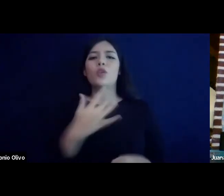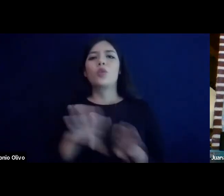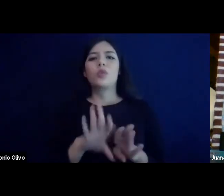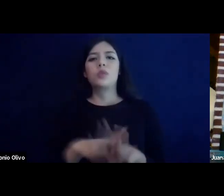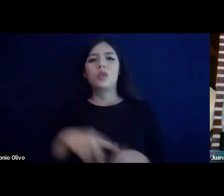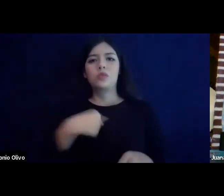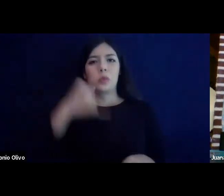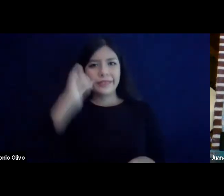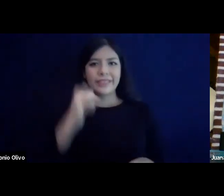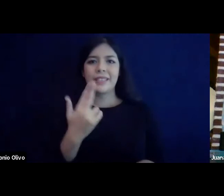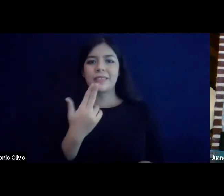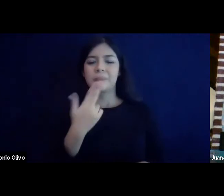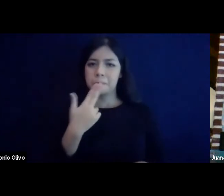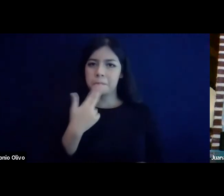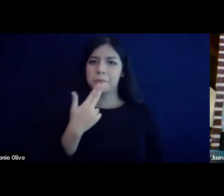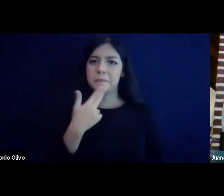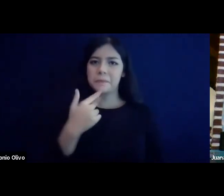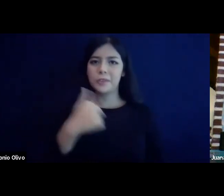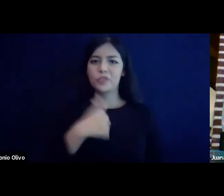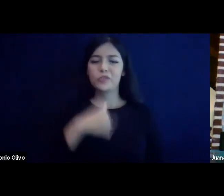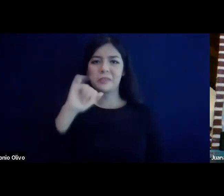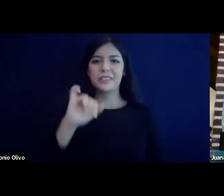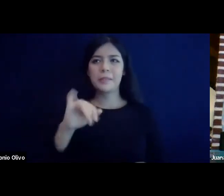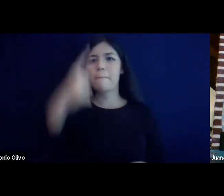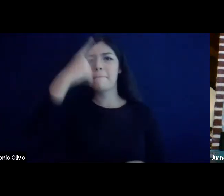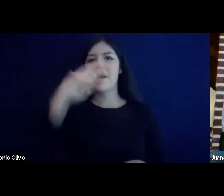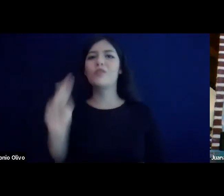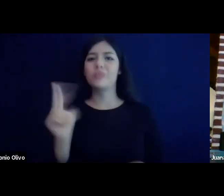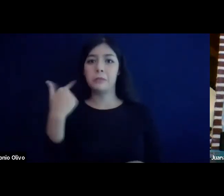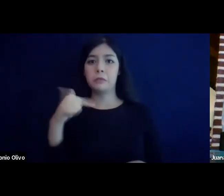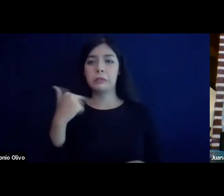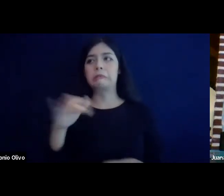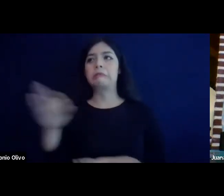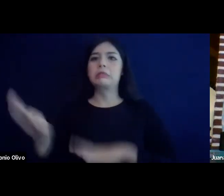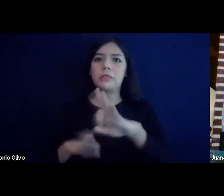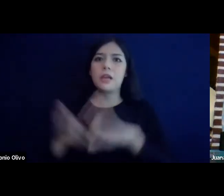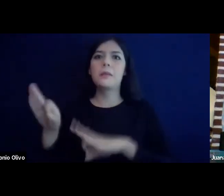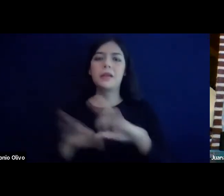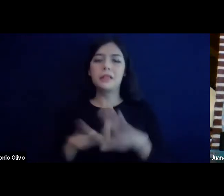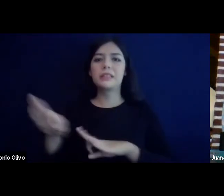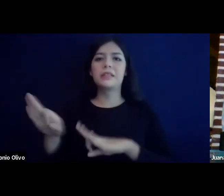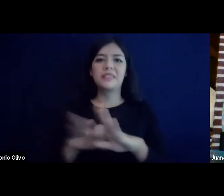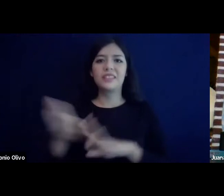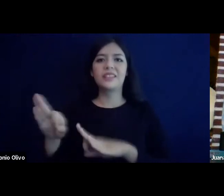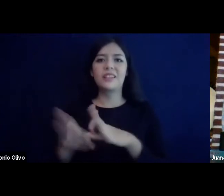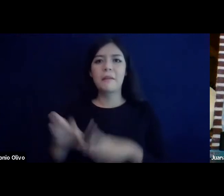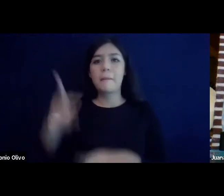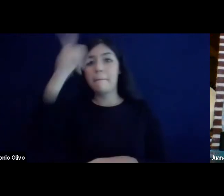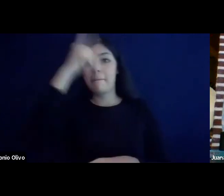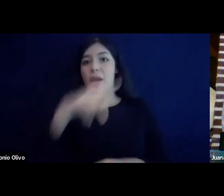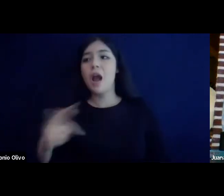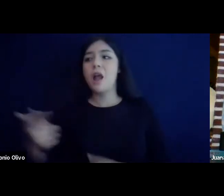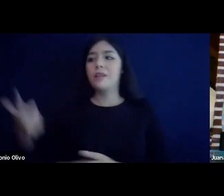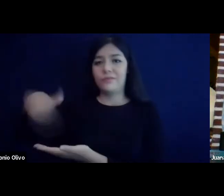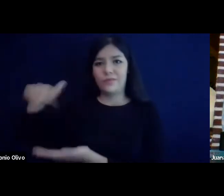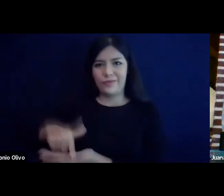para hacer de nuestra casa de estudios y de la educación superior en general, un espacio donde todas y todos